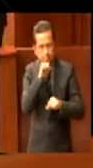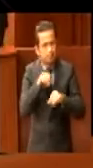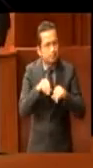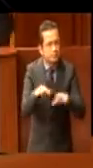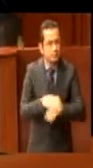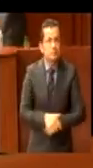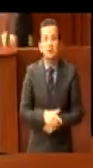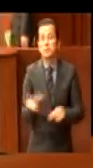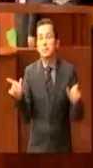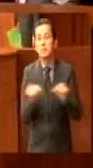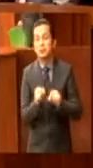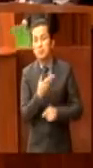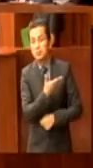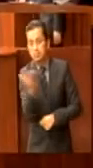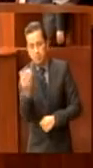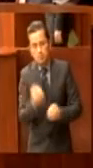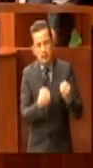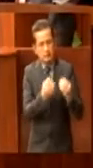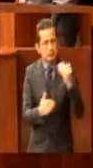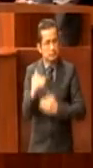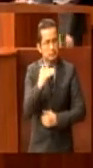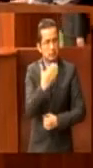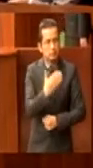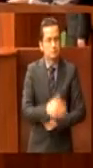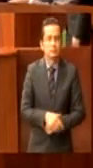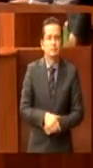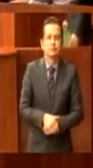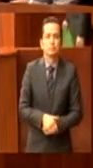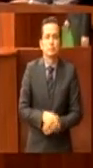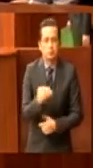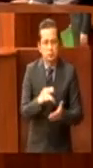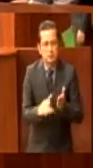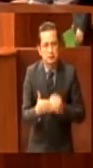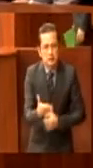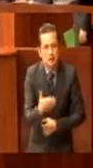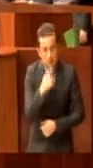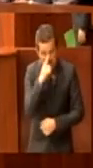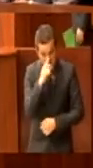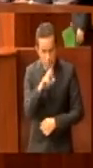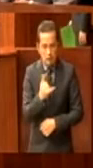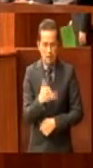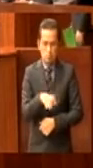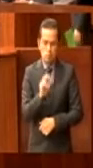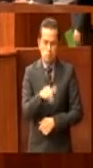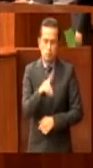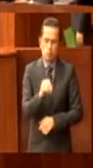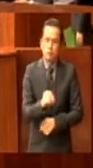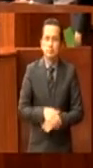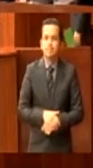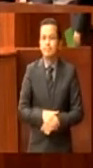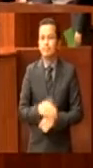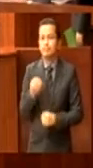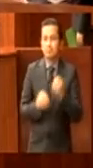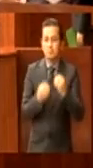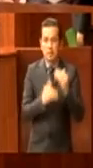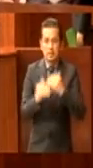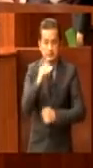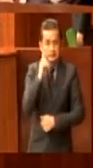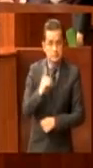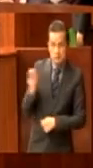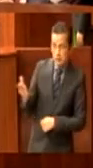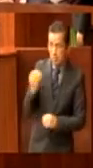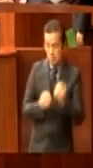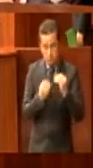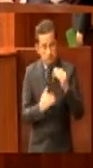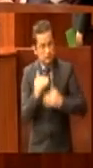magistradas magistrado muchísimas gracias raymundo magistrada magistrado están a su consideración